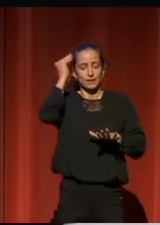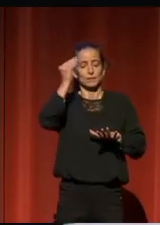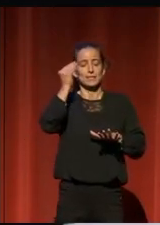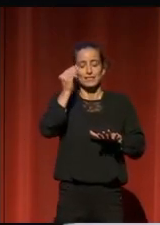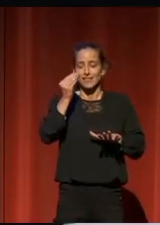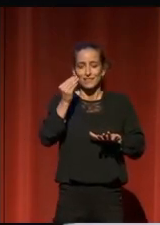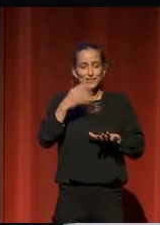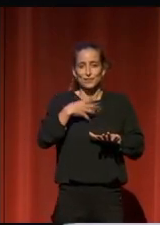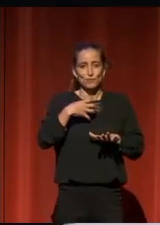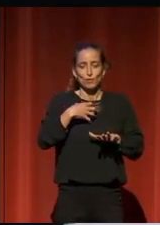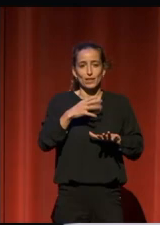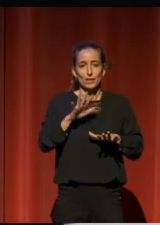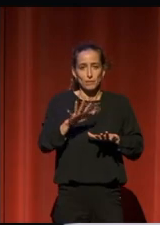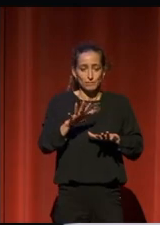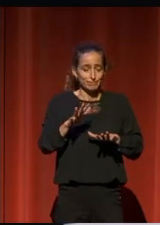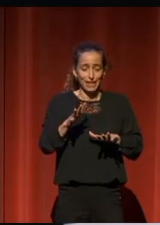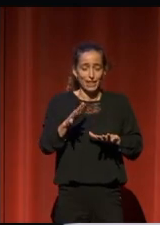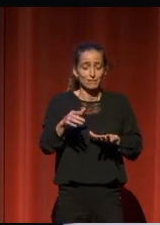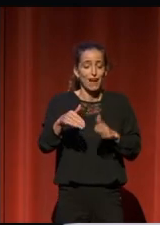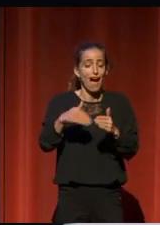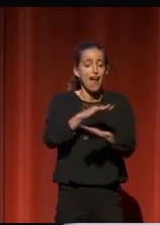es limitado.